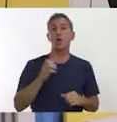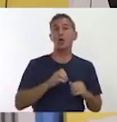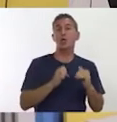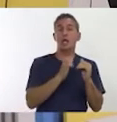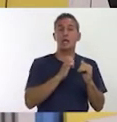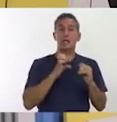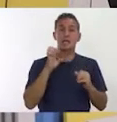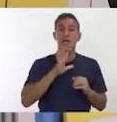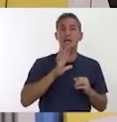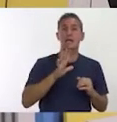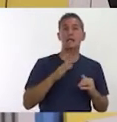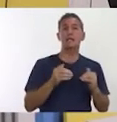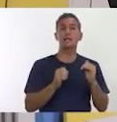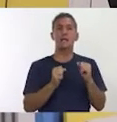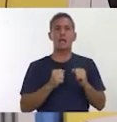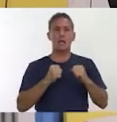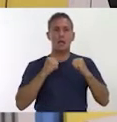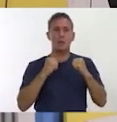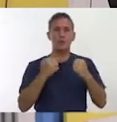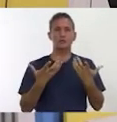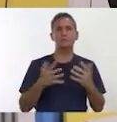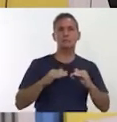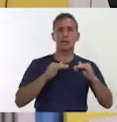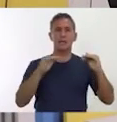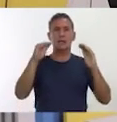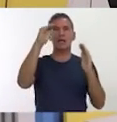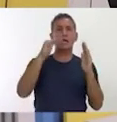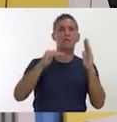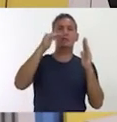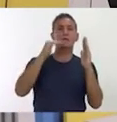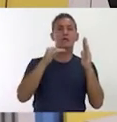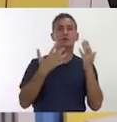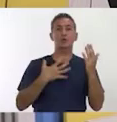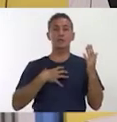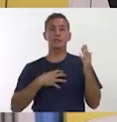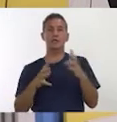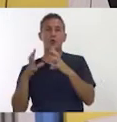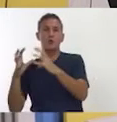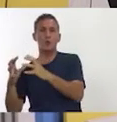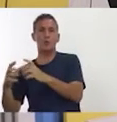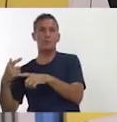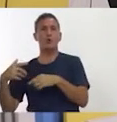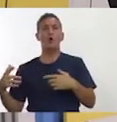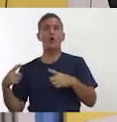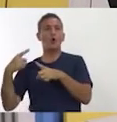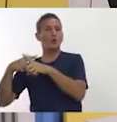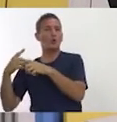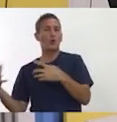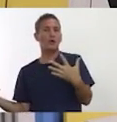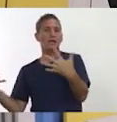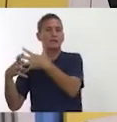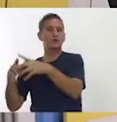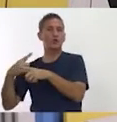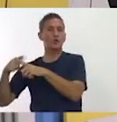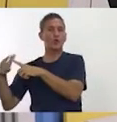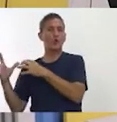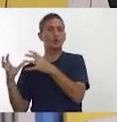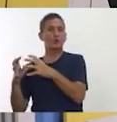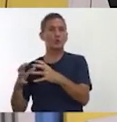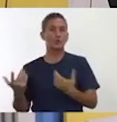la energía potencial gravitatoria con la posición que tiene un cuerpo con respecto a otros